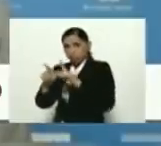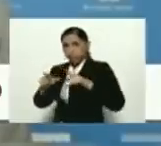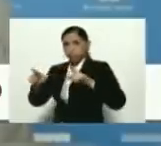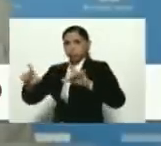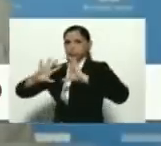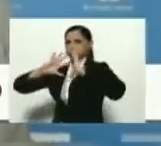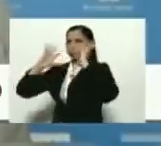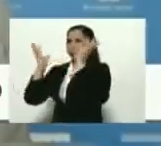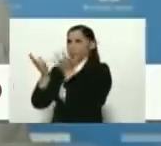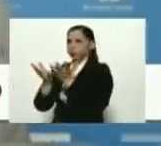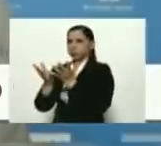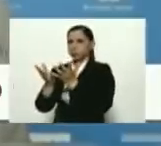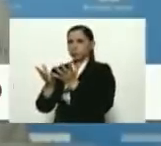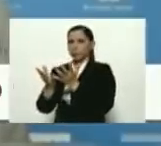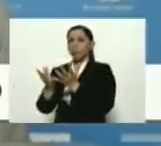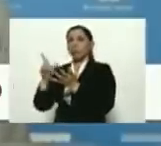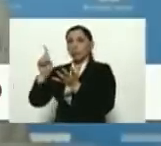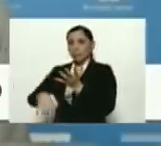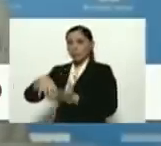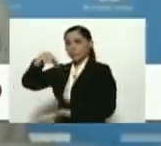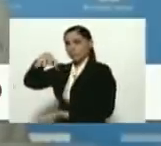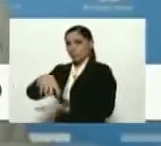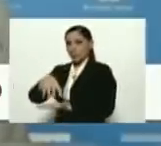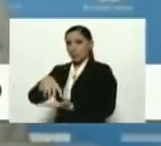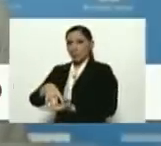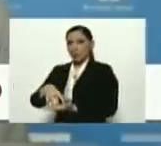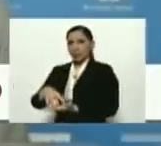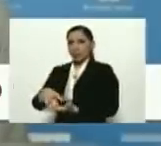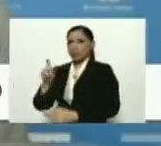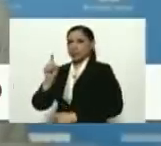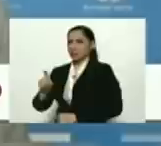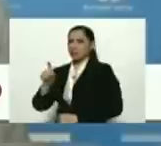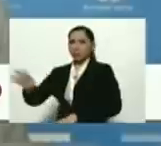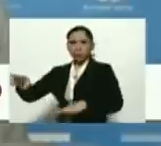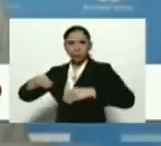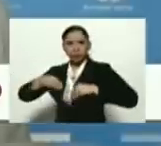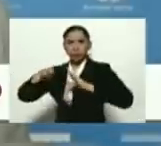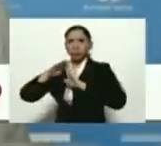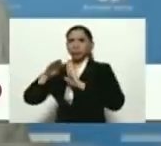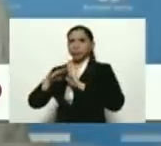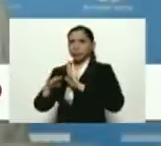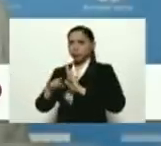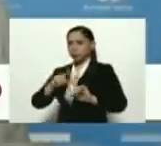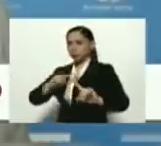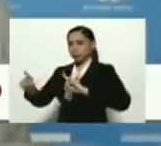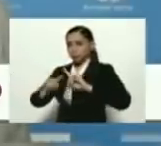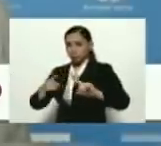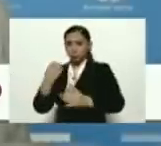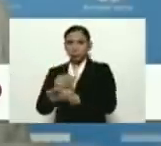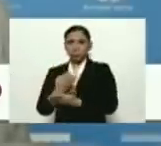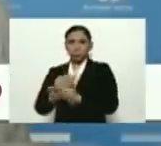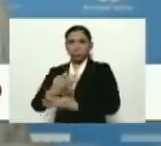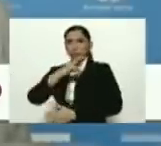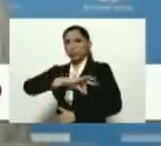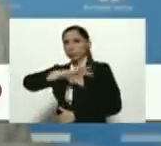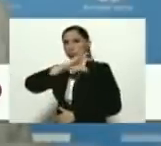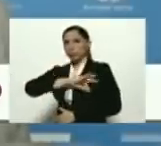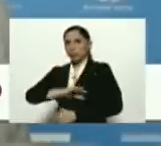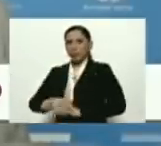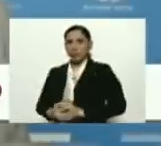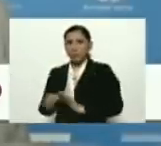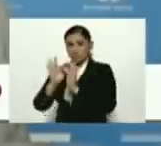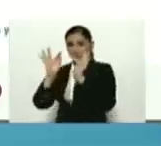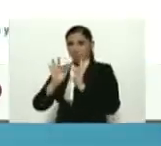de vista y sobre todo regional. Hace necesario pues que tomemos medidas, acciones económicas y sociales de